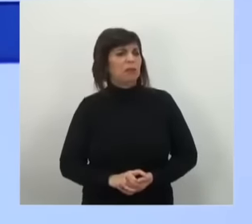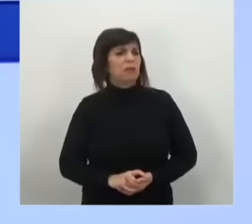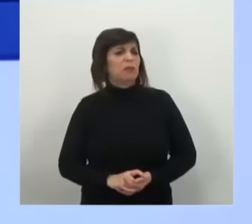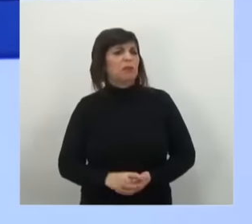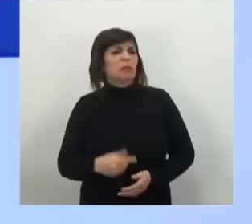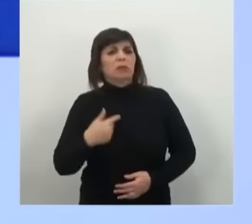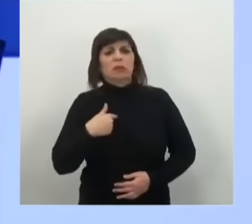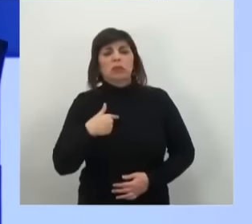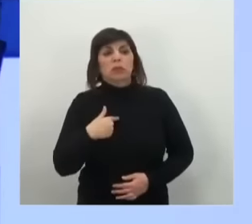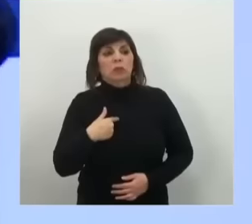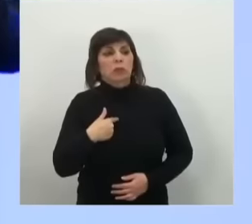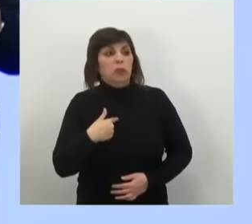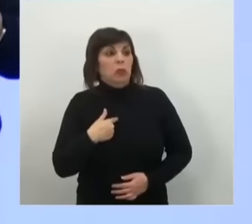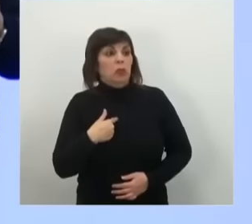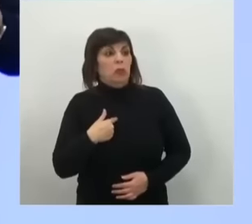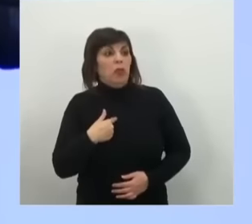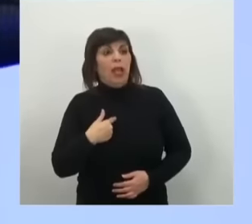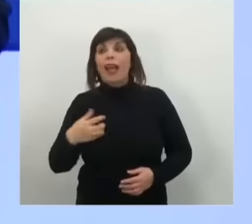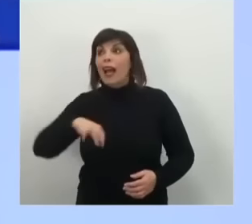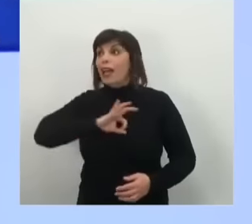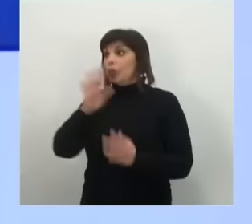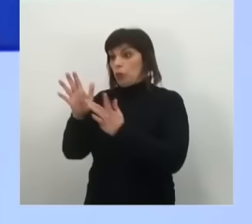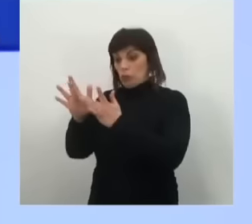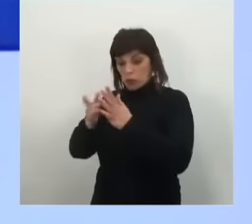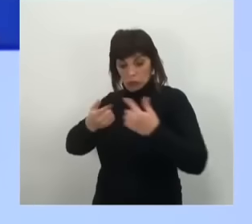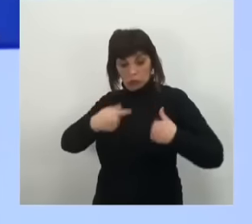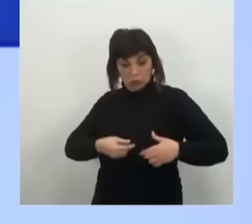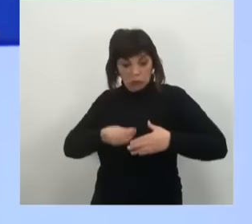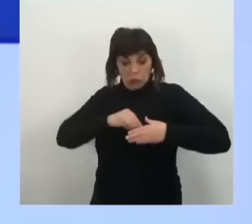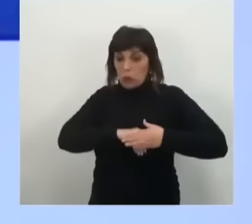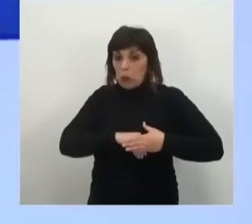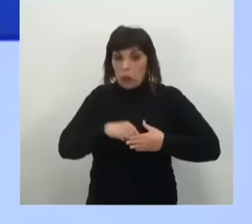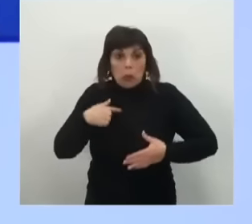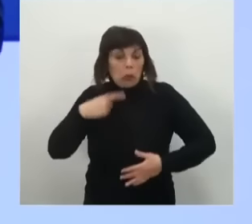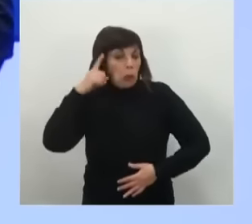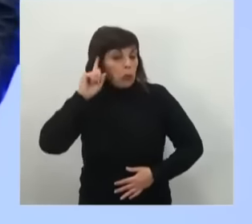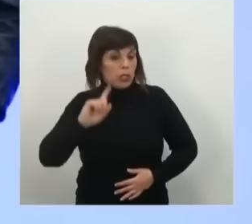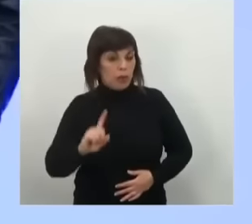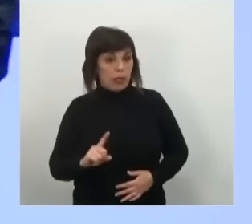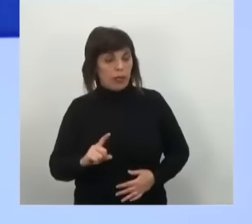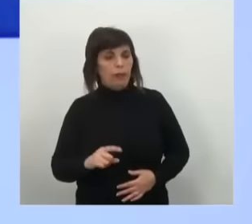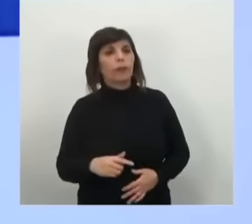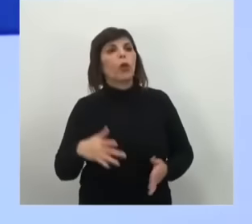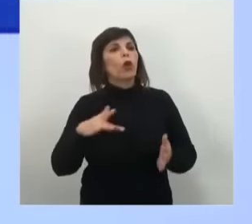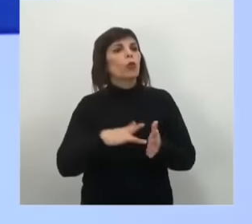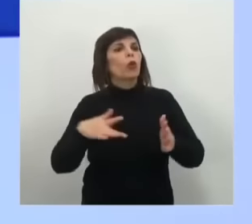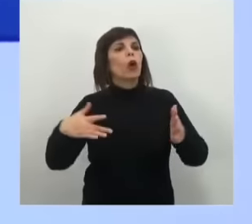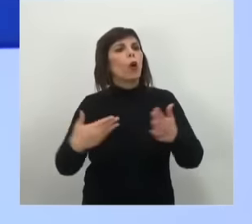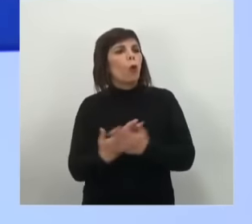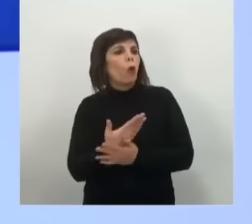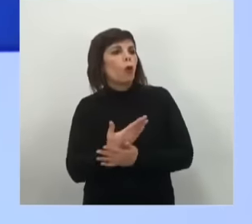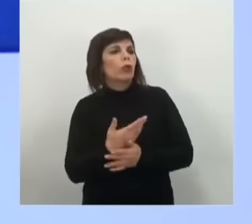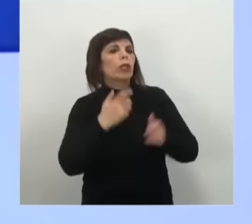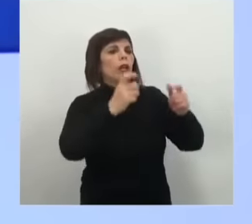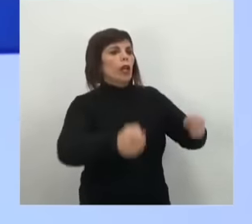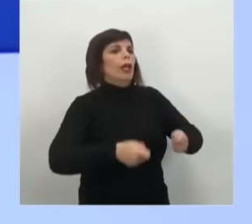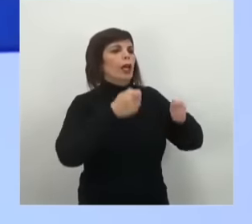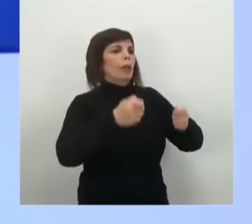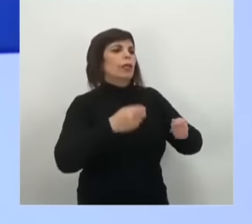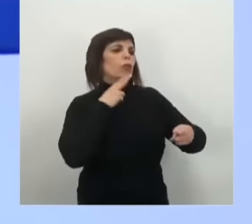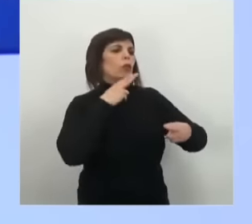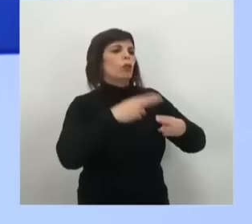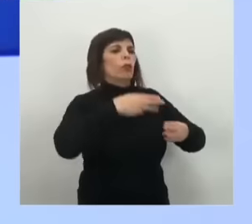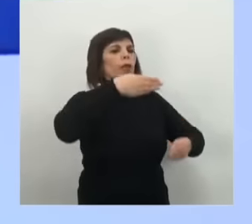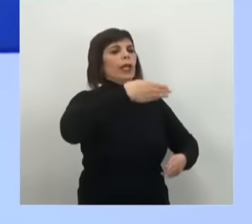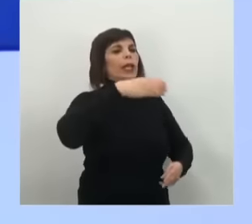de ir a Israel y esto lo otro Pero cuando vino el pastor benign aquí a la iglesia Él me dijo estás